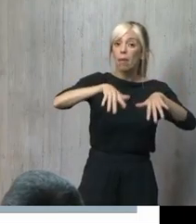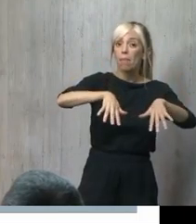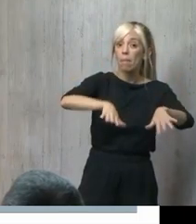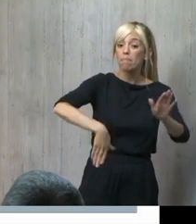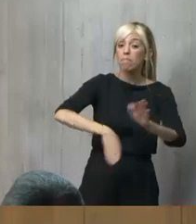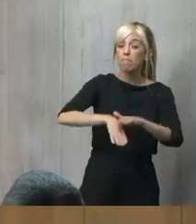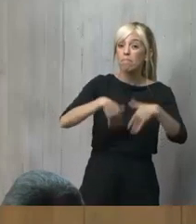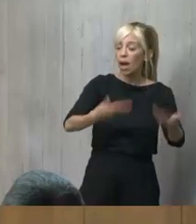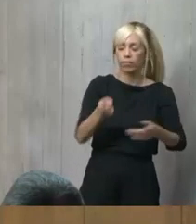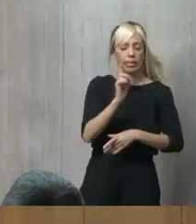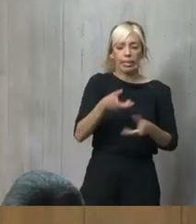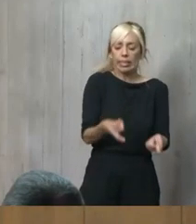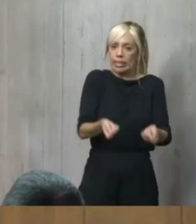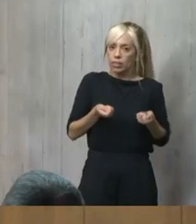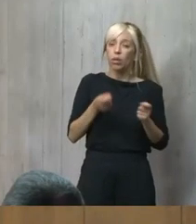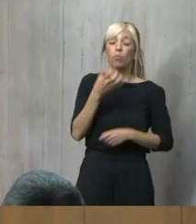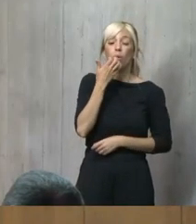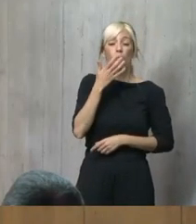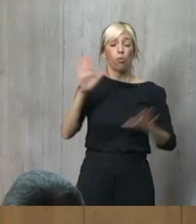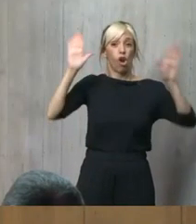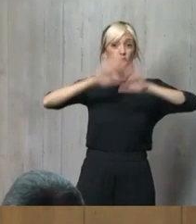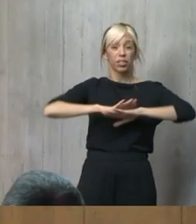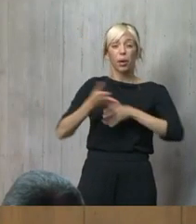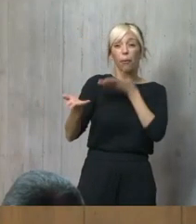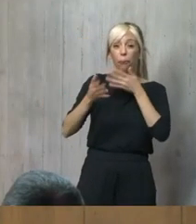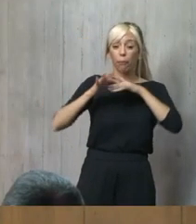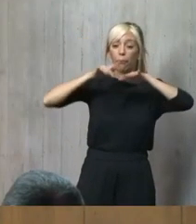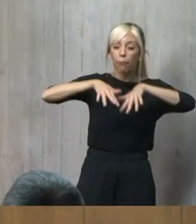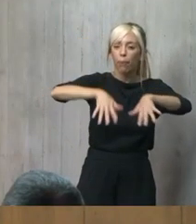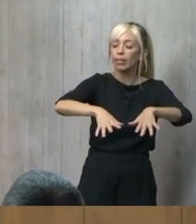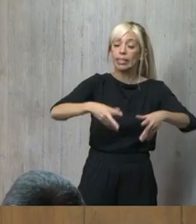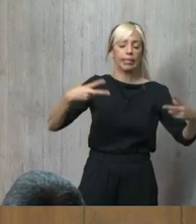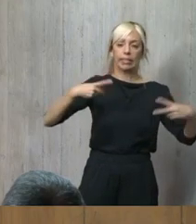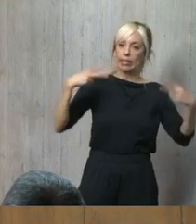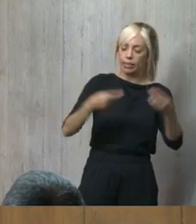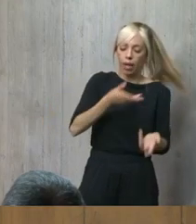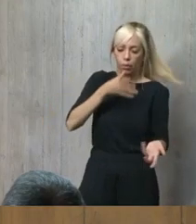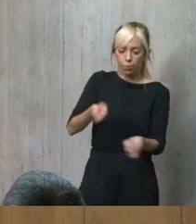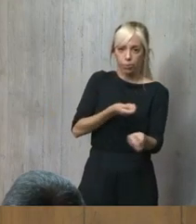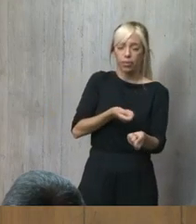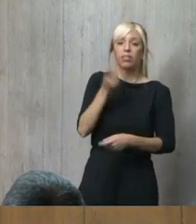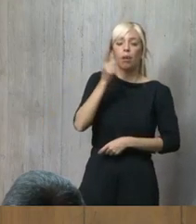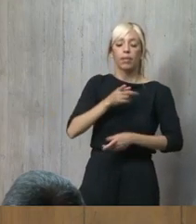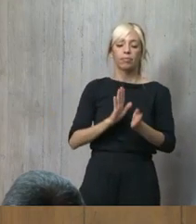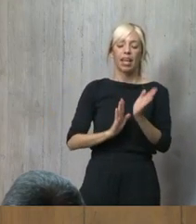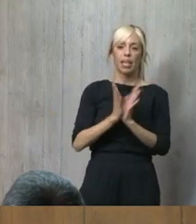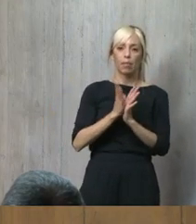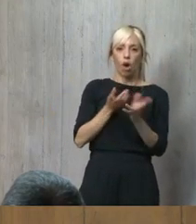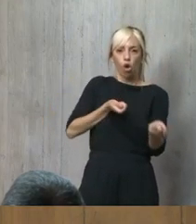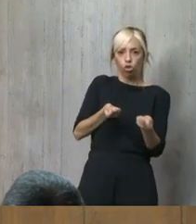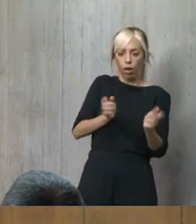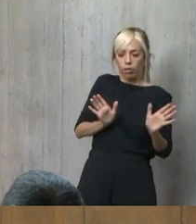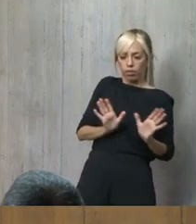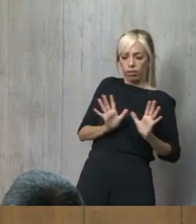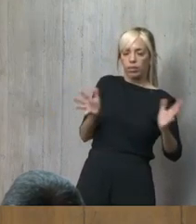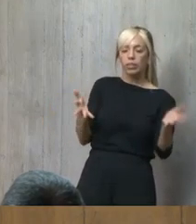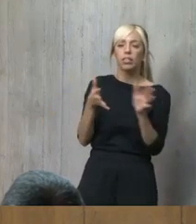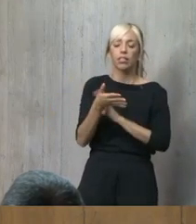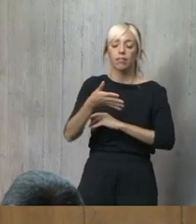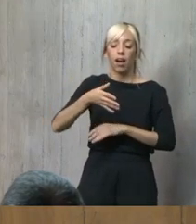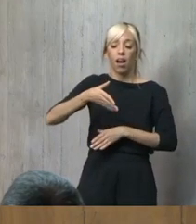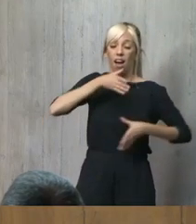frente, sobre todo por la noche que empiezan los vientos descendentes. Se realizó una quema controlada, apoyada en senderos y en el